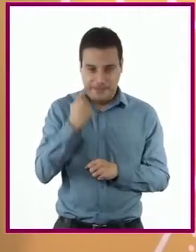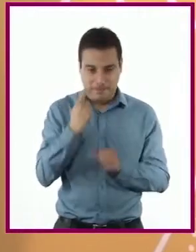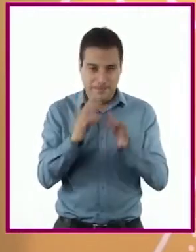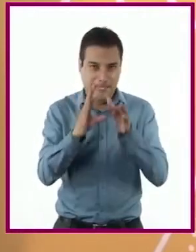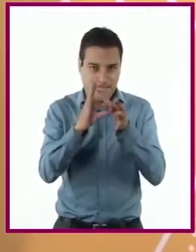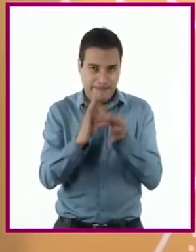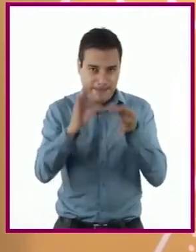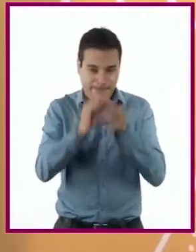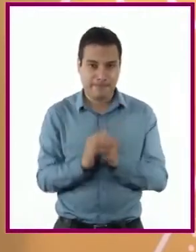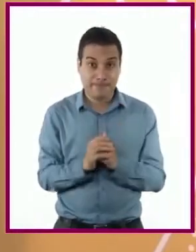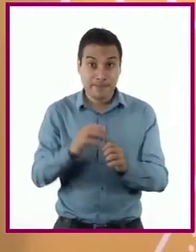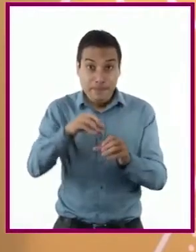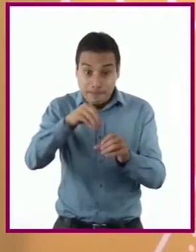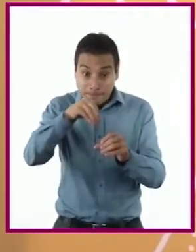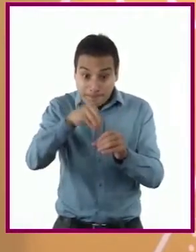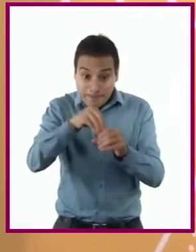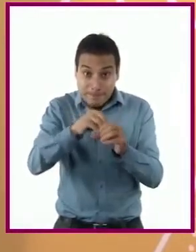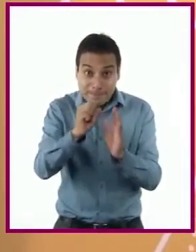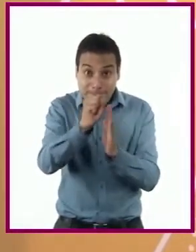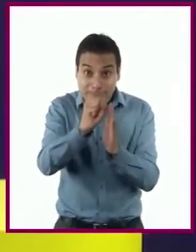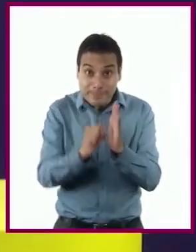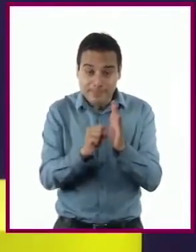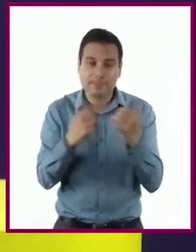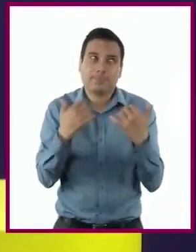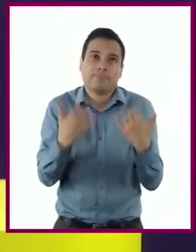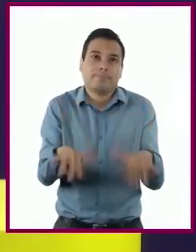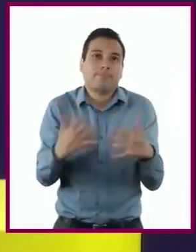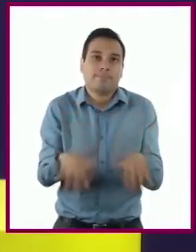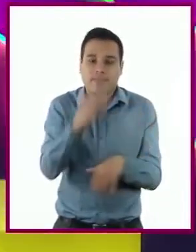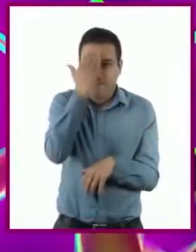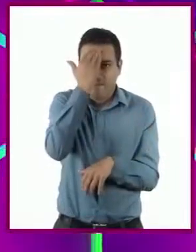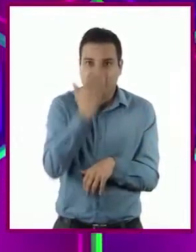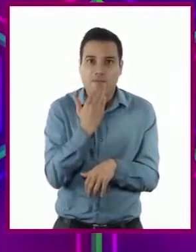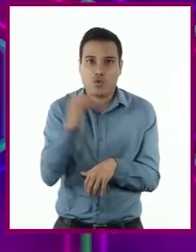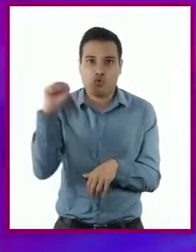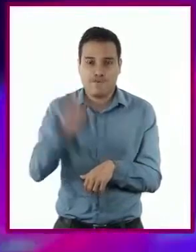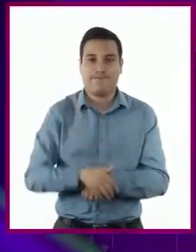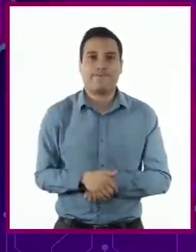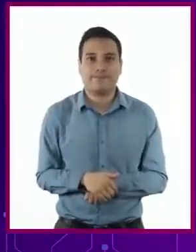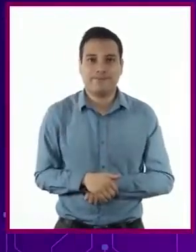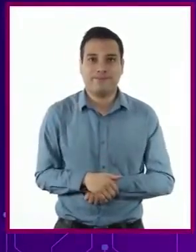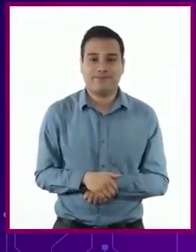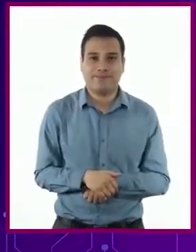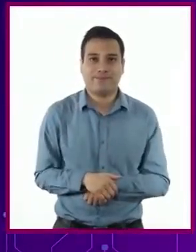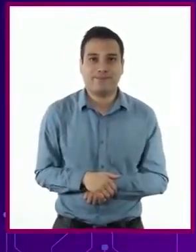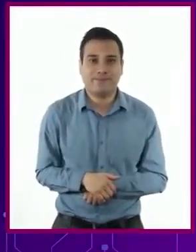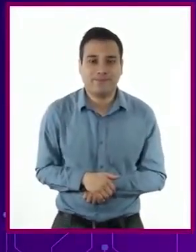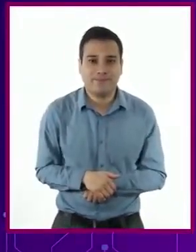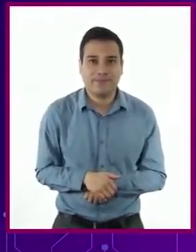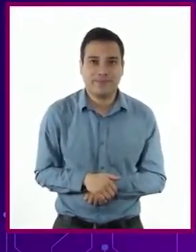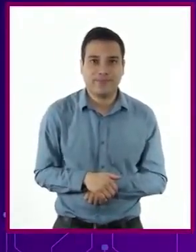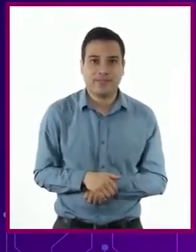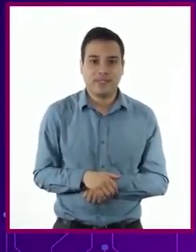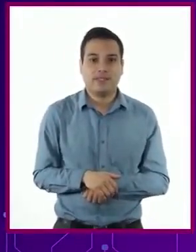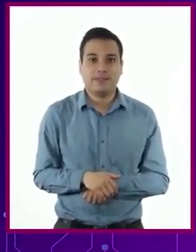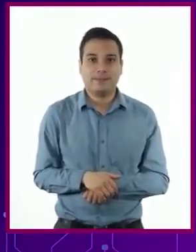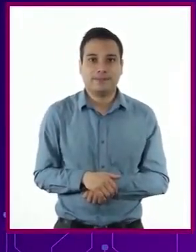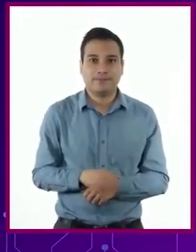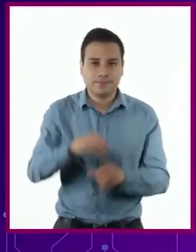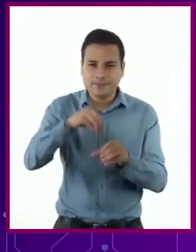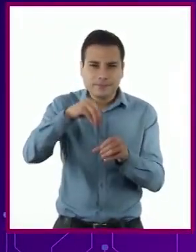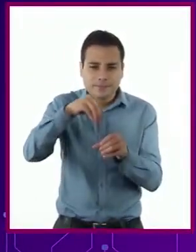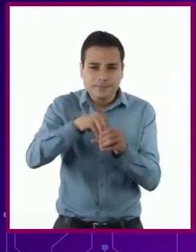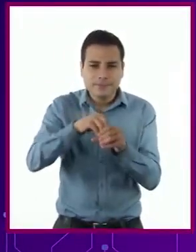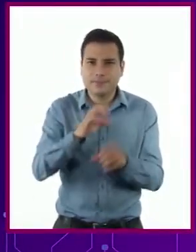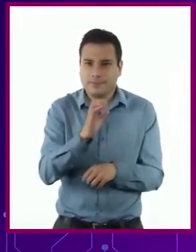el sistema de encriptación más famoso del mundo. ¡Excelente, maestro! El sistema de codificación más usado